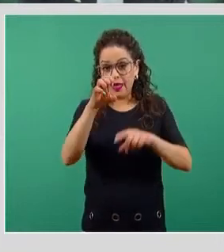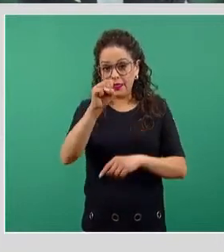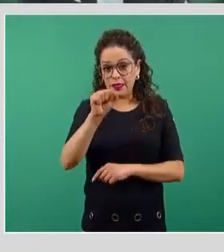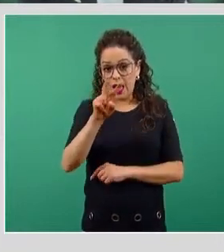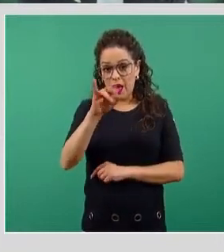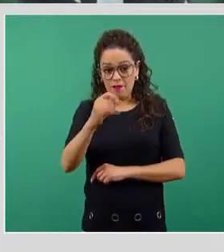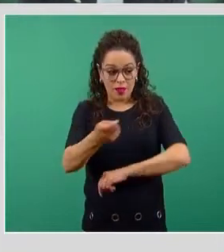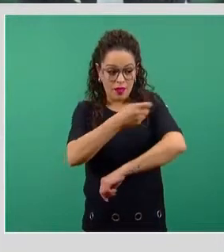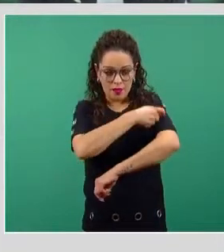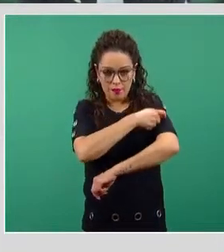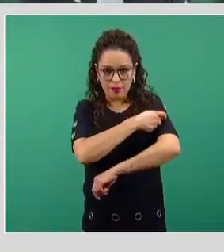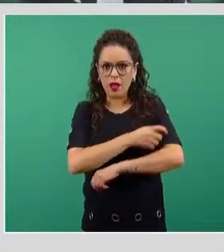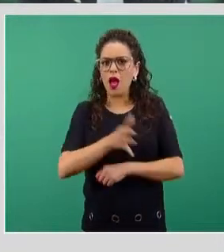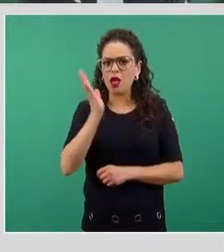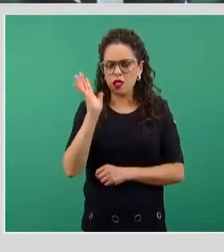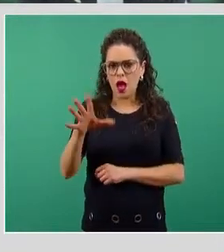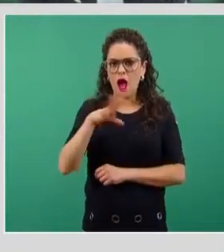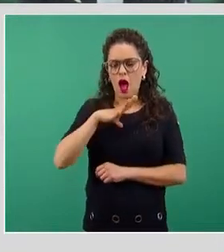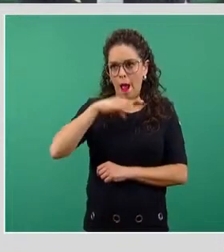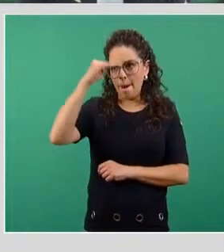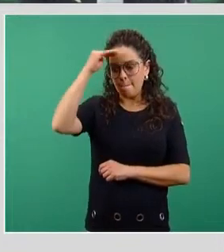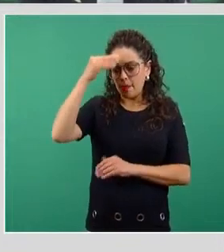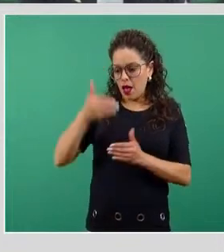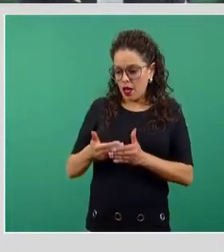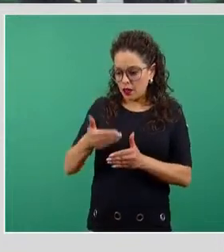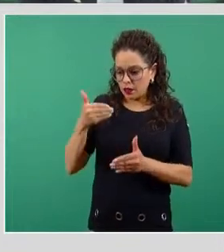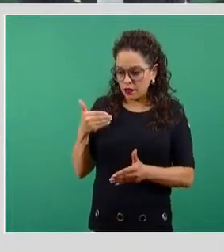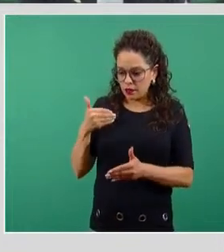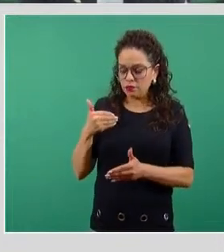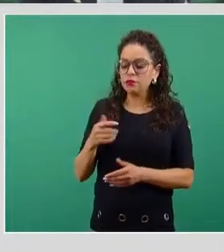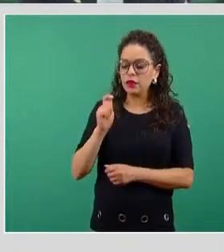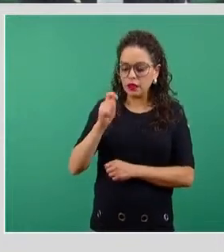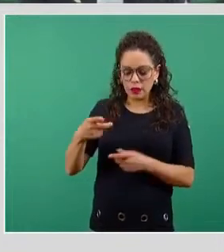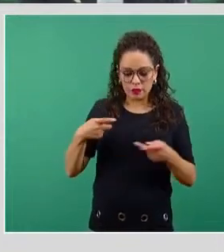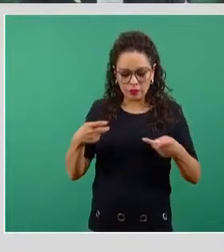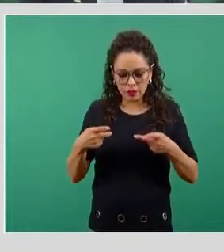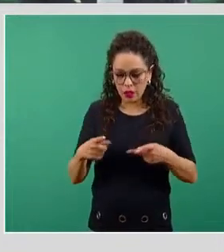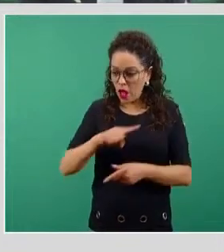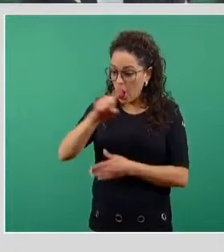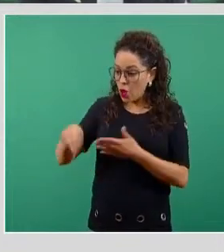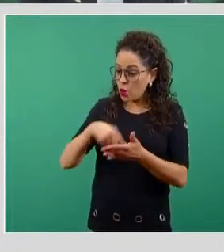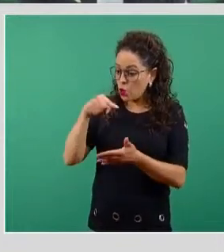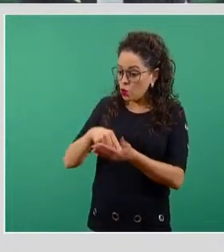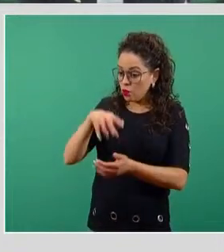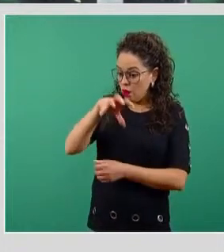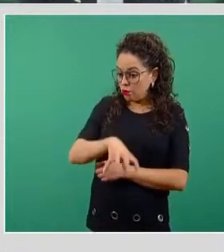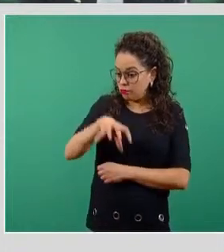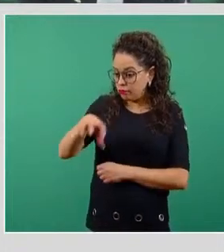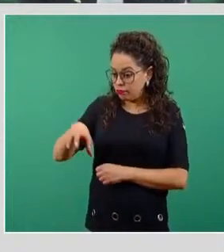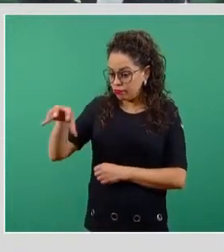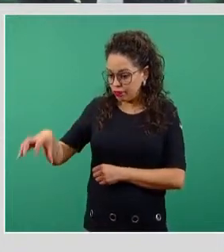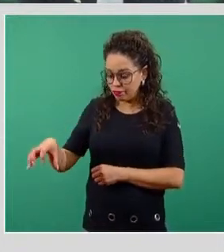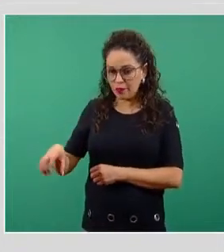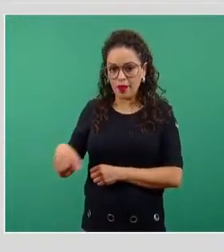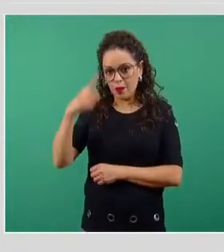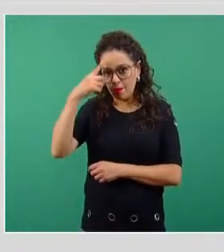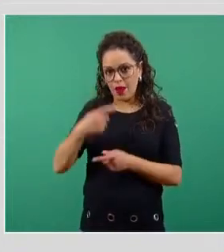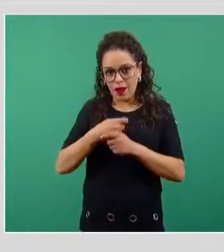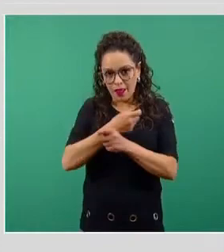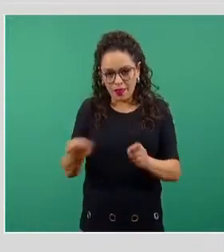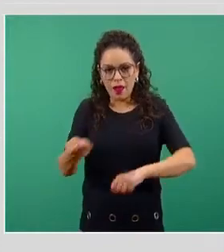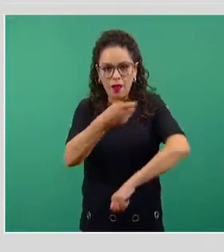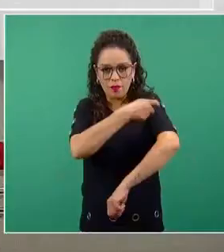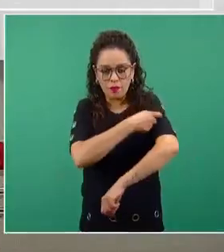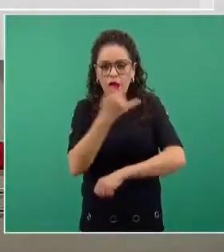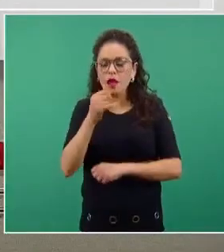tiene contemplado precisamente en los puntos de vacunación y está regulado en los diferentes manuales y